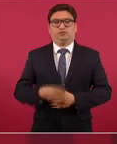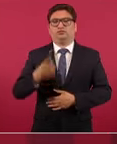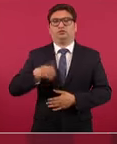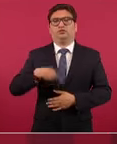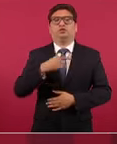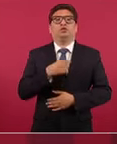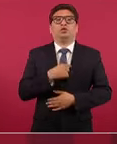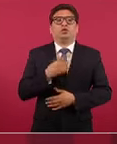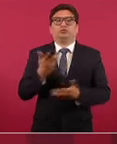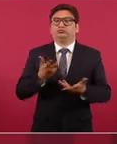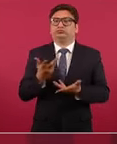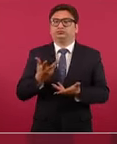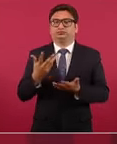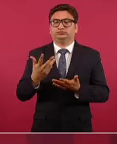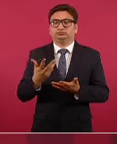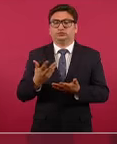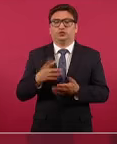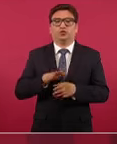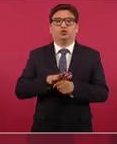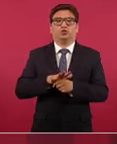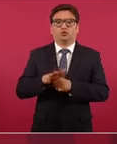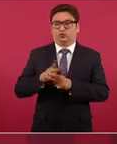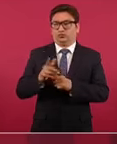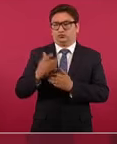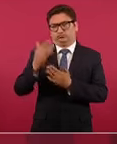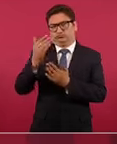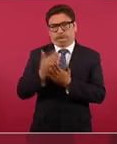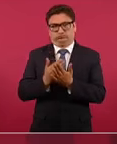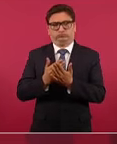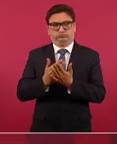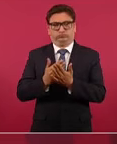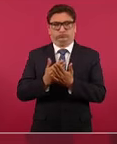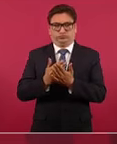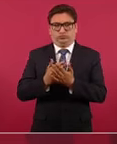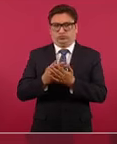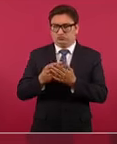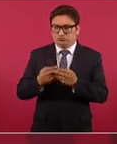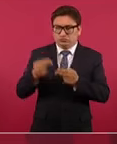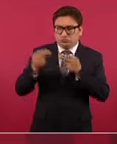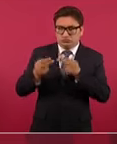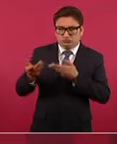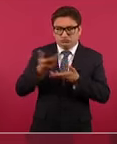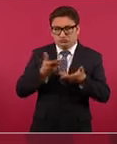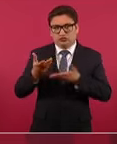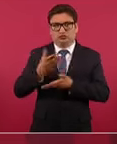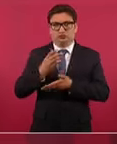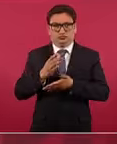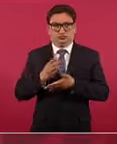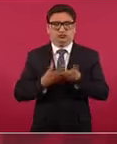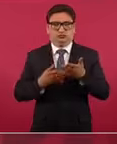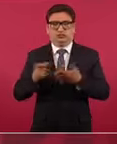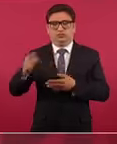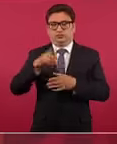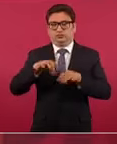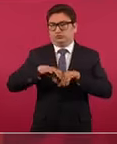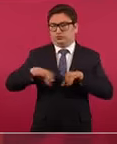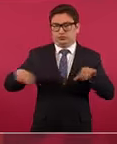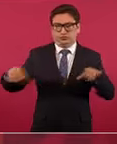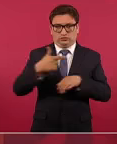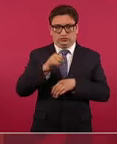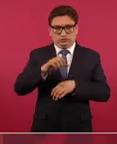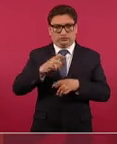logrado es una disminución bueno renegociamos los contratos de los gasoductos